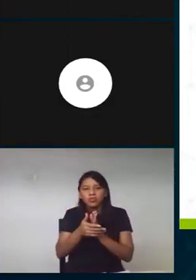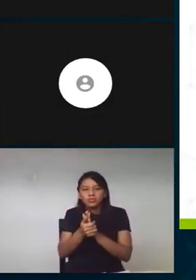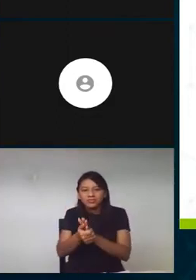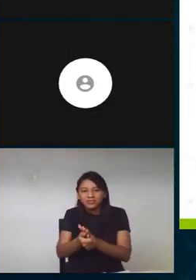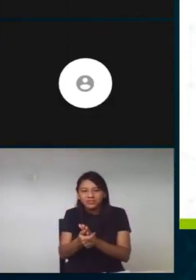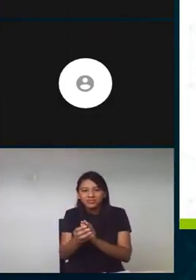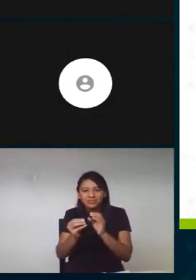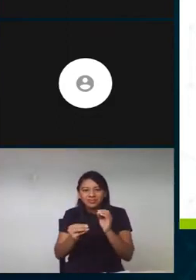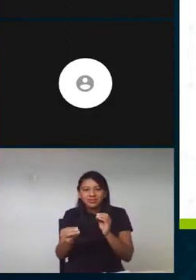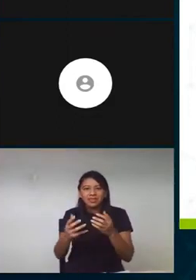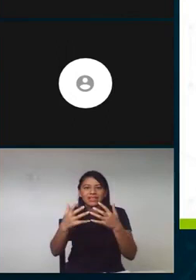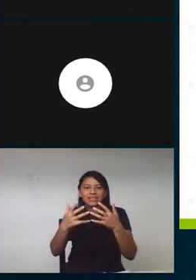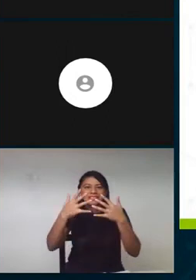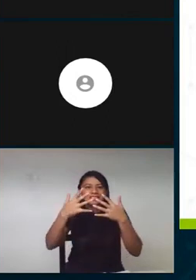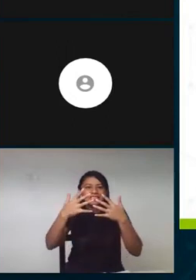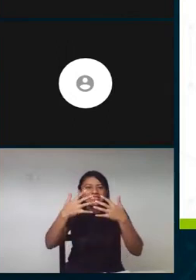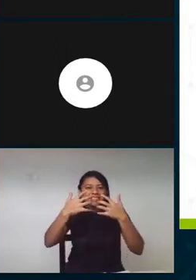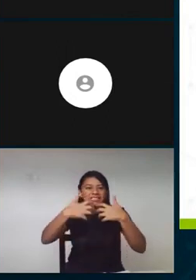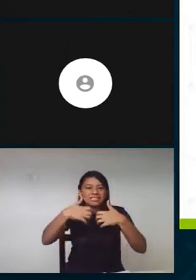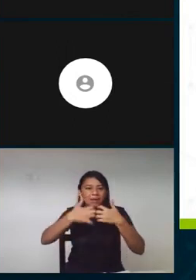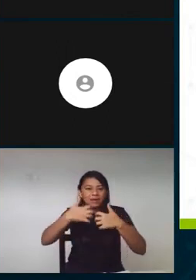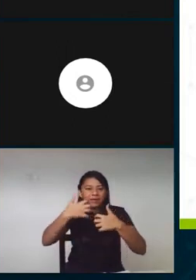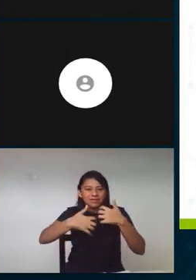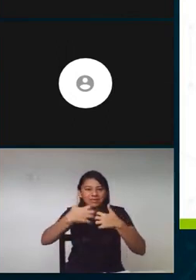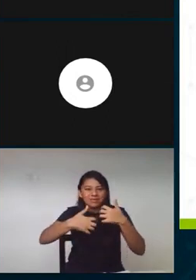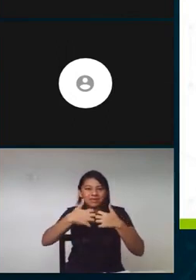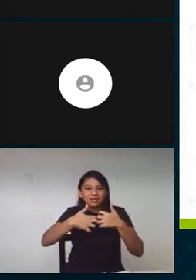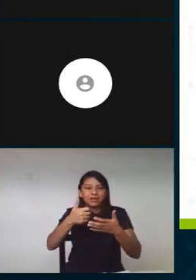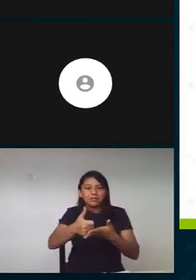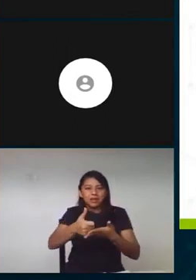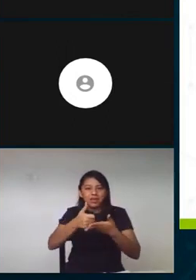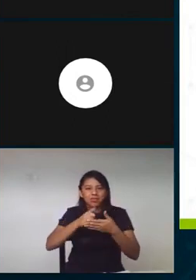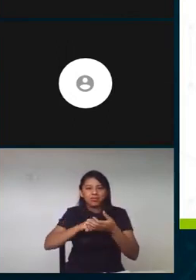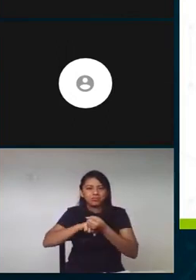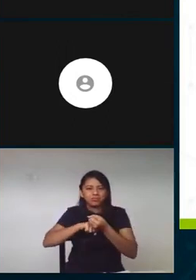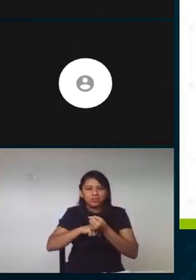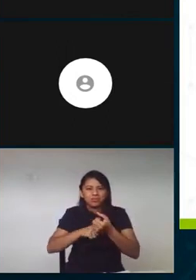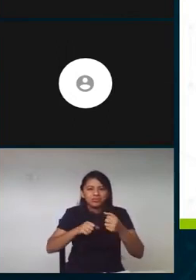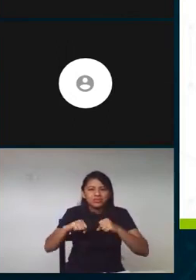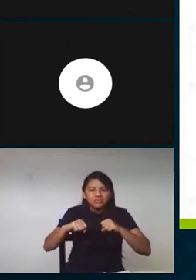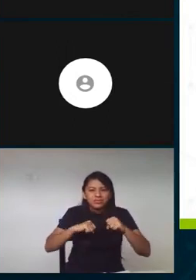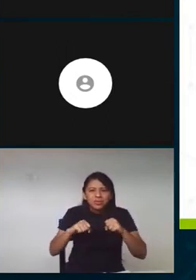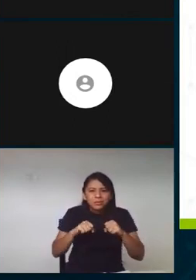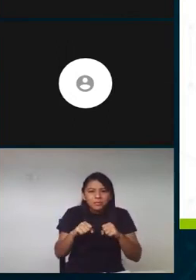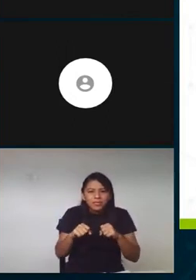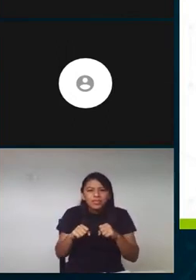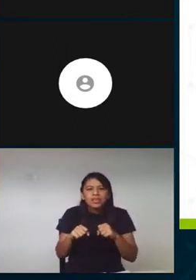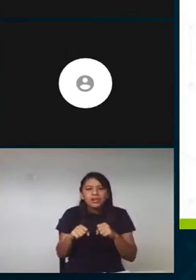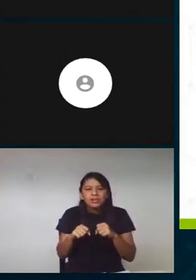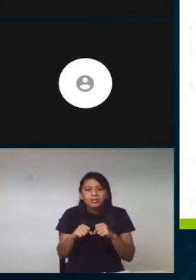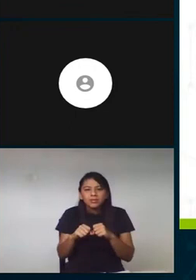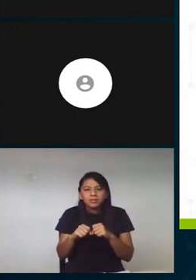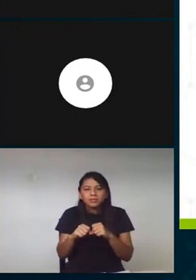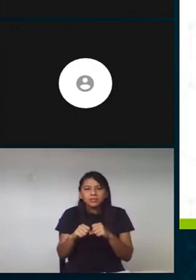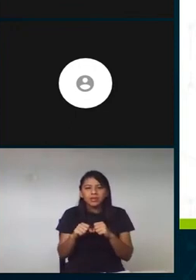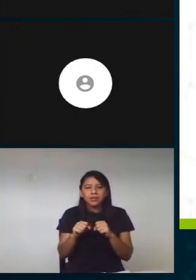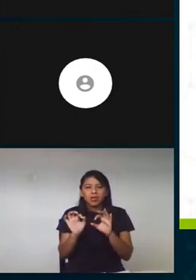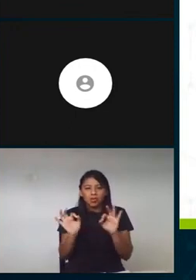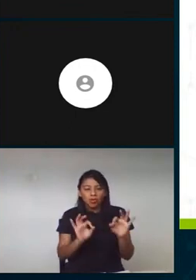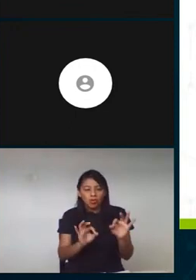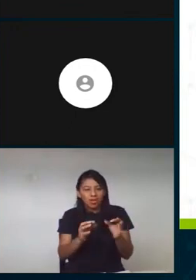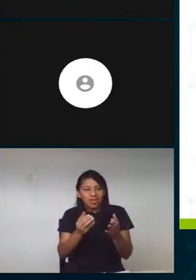residenciales de estratos 3, 4, 5 y 6 de la ciudad de Medellín. ¿Por qué nos enfrascamos, digamos, o por qué estos estratos,